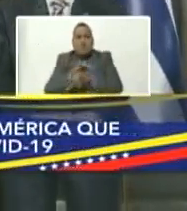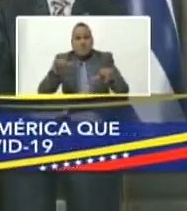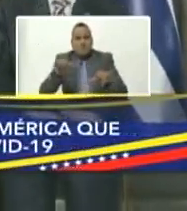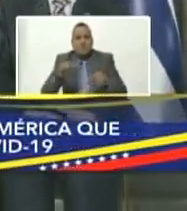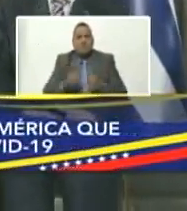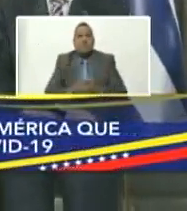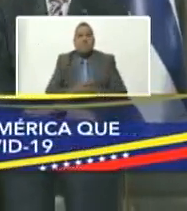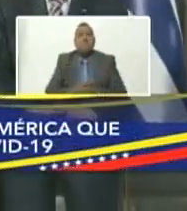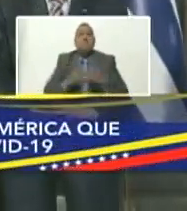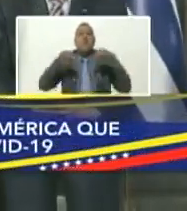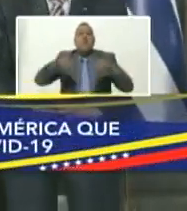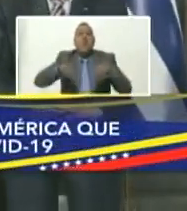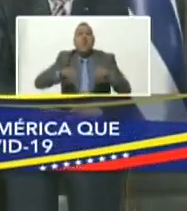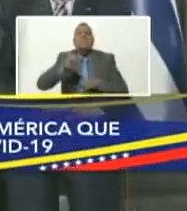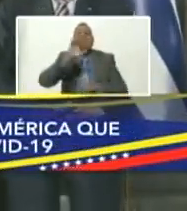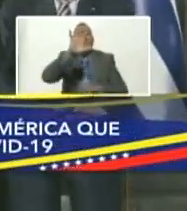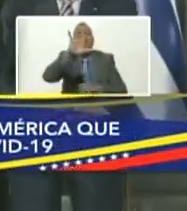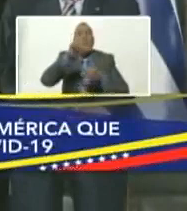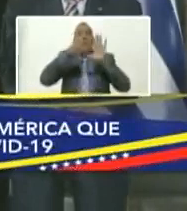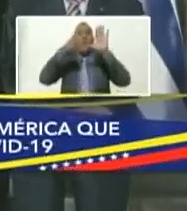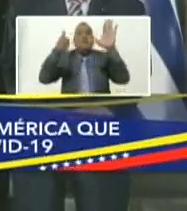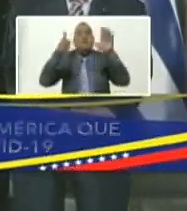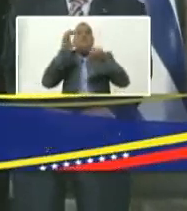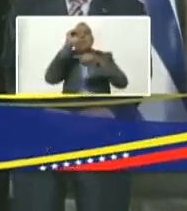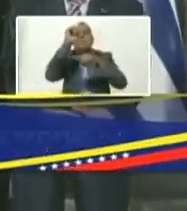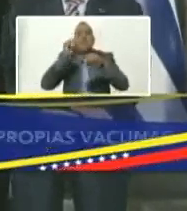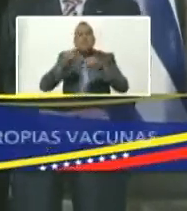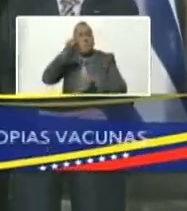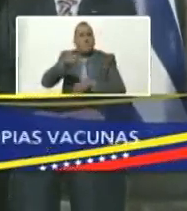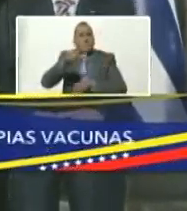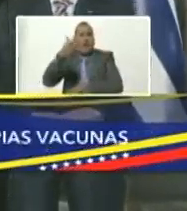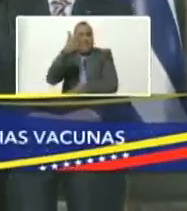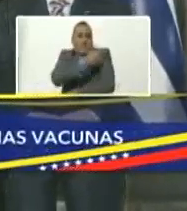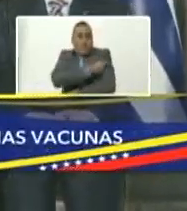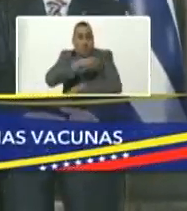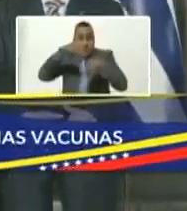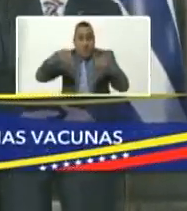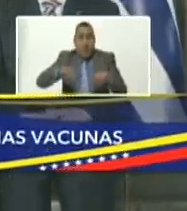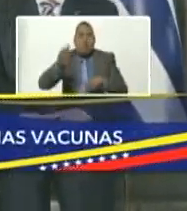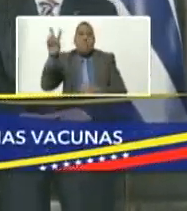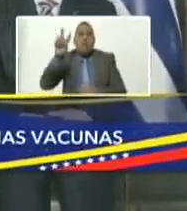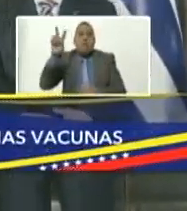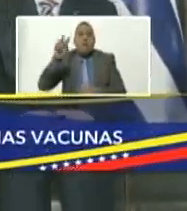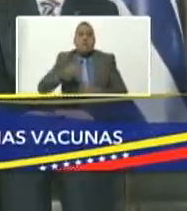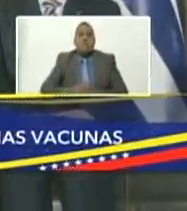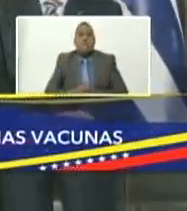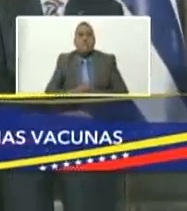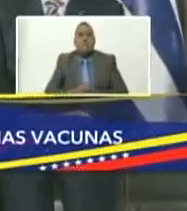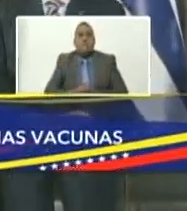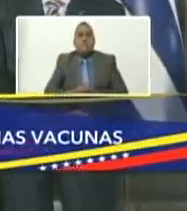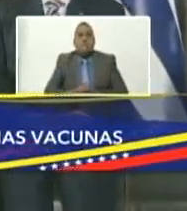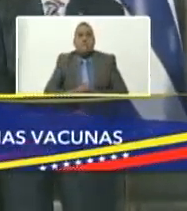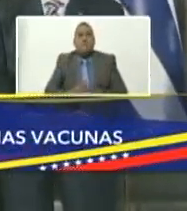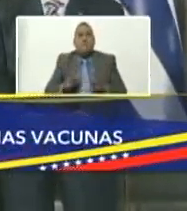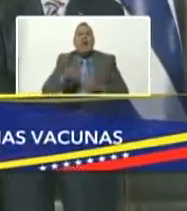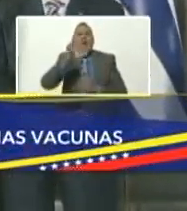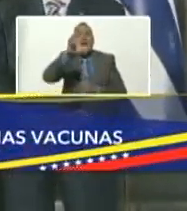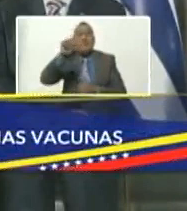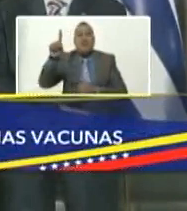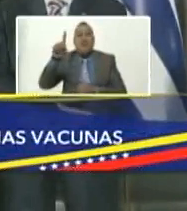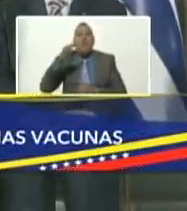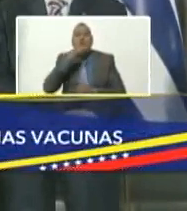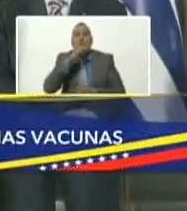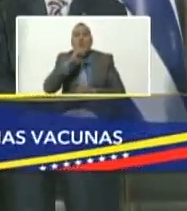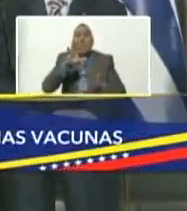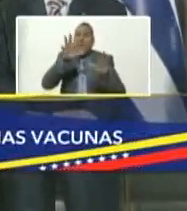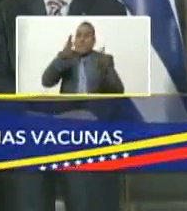hoy llevamos 56% de vacunados en Venezuela. Al 31 de octubre debemos llegar a